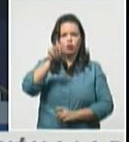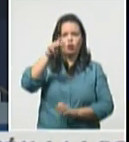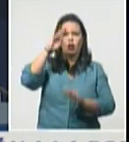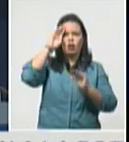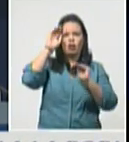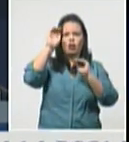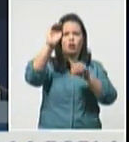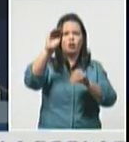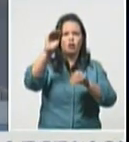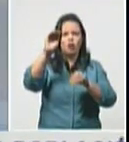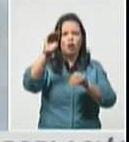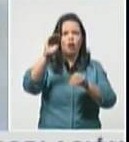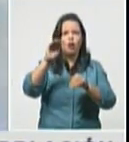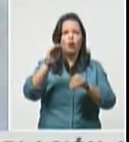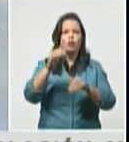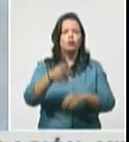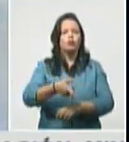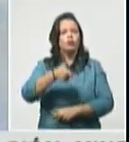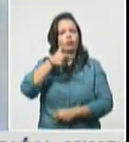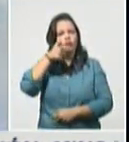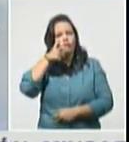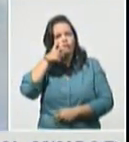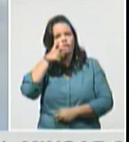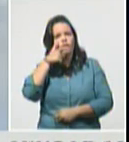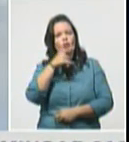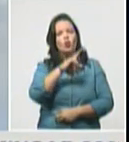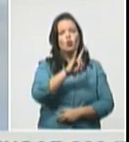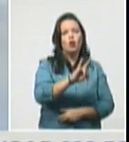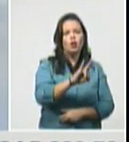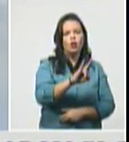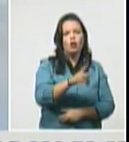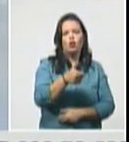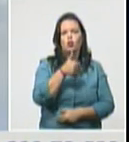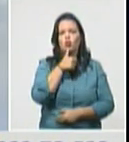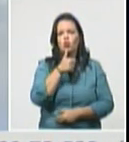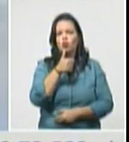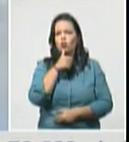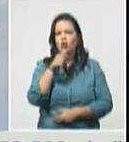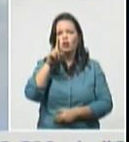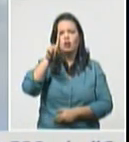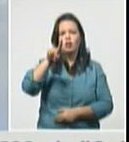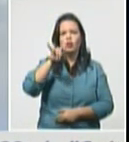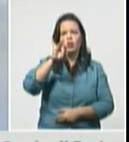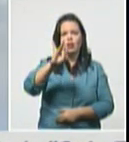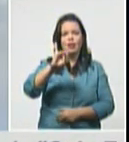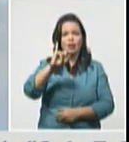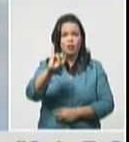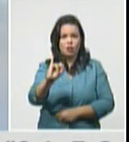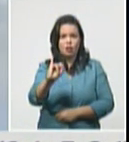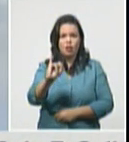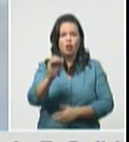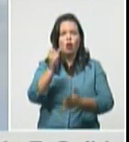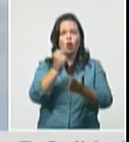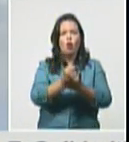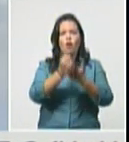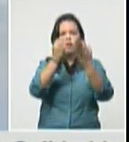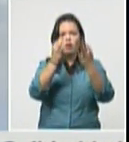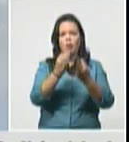en vigilancia 9, sospechosos 176 y confirmados